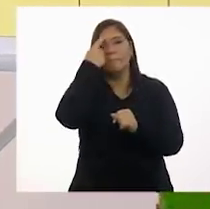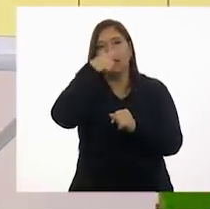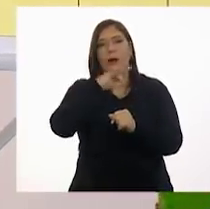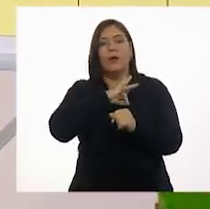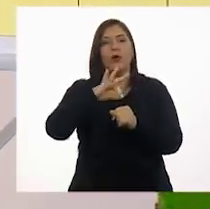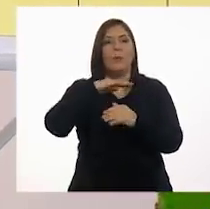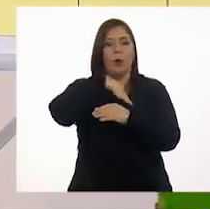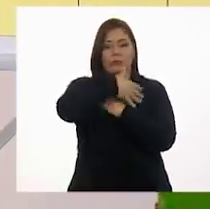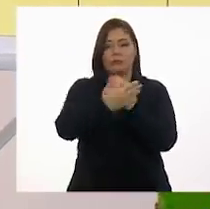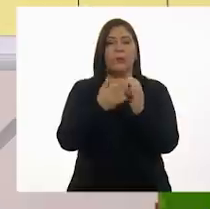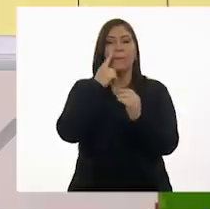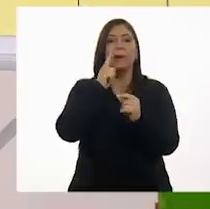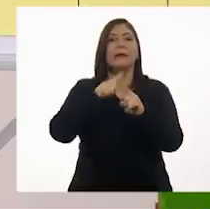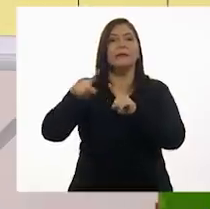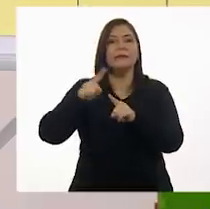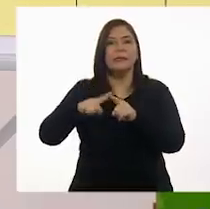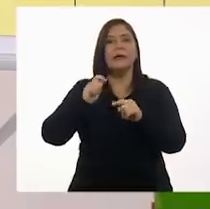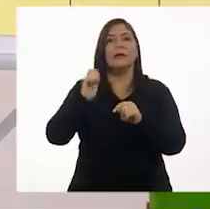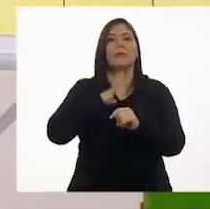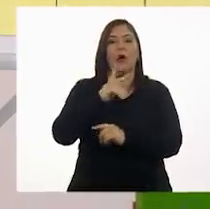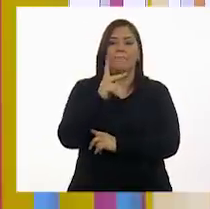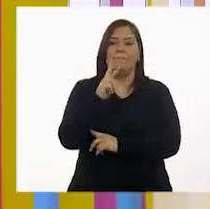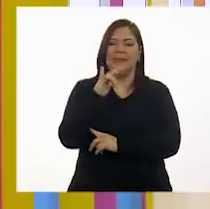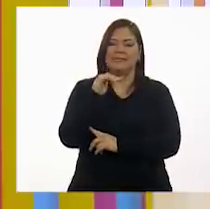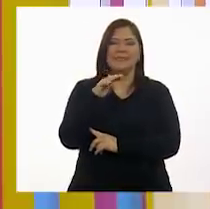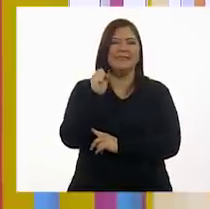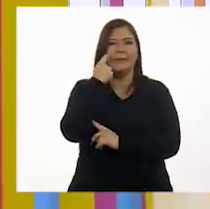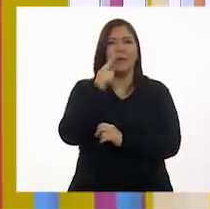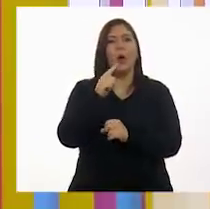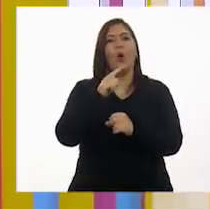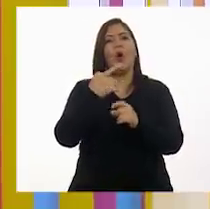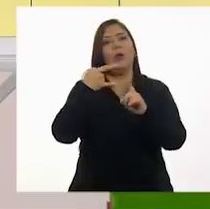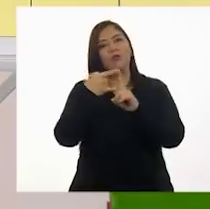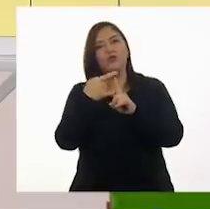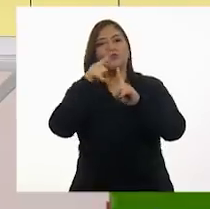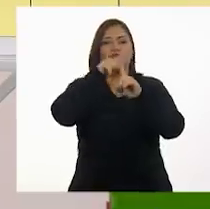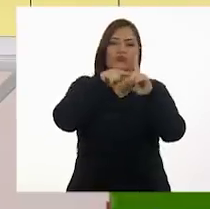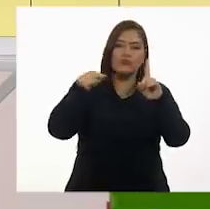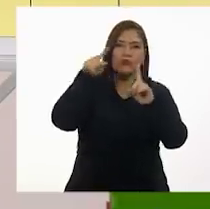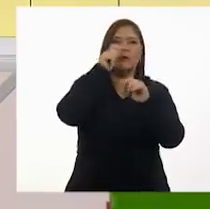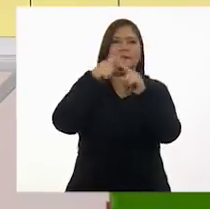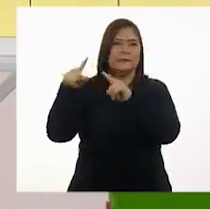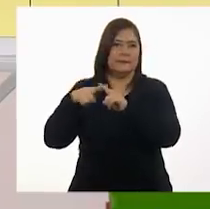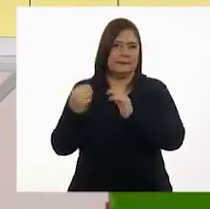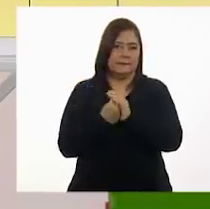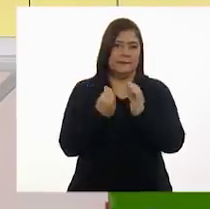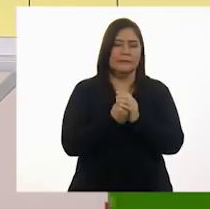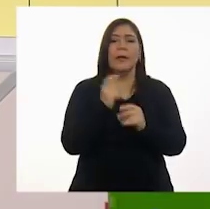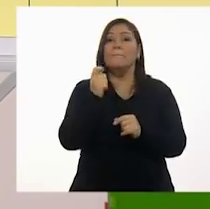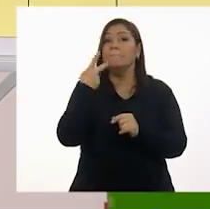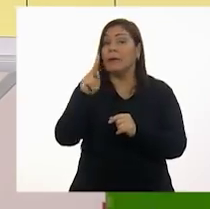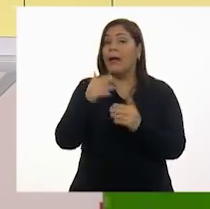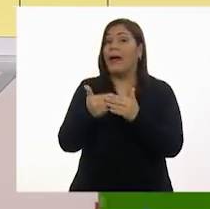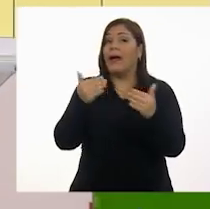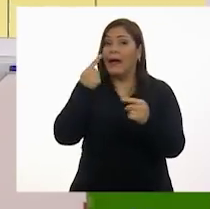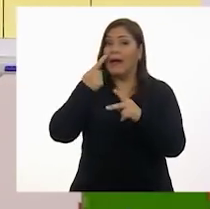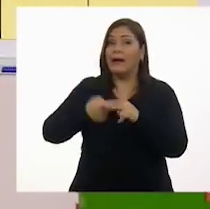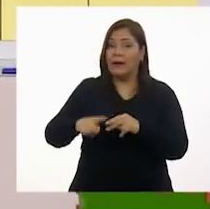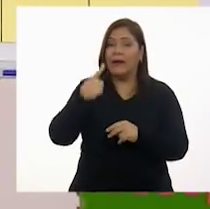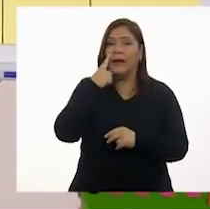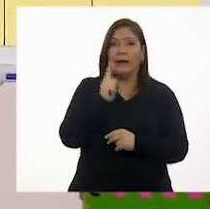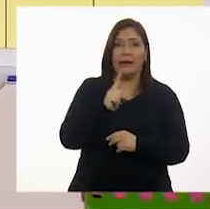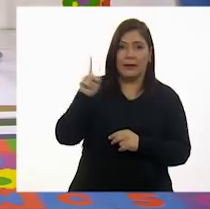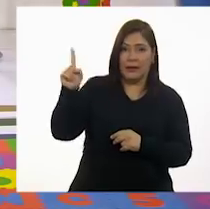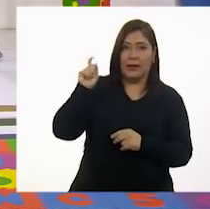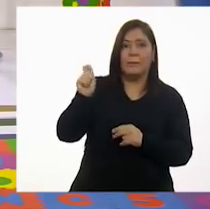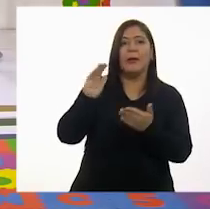de diversos prismas. ¿Y cómo vamos a hacer esto? Ah, bueno, pero antes de empezar, ¿qué les parece si abren su libro